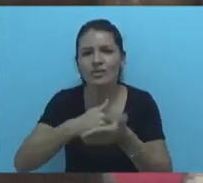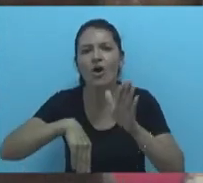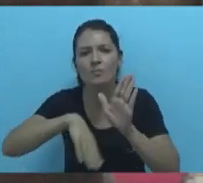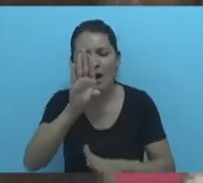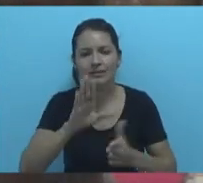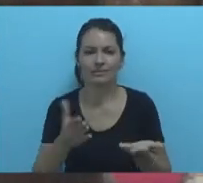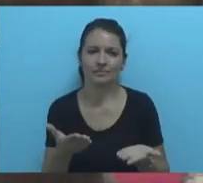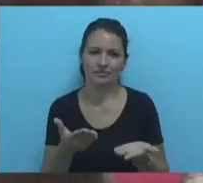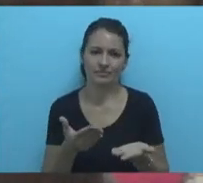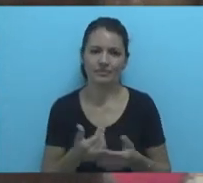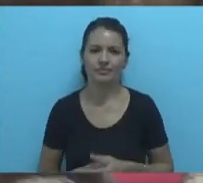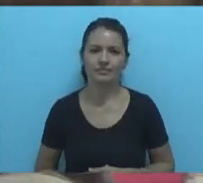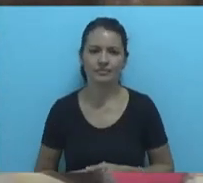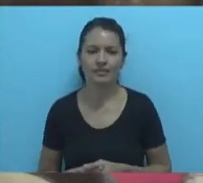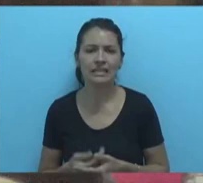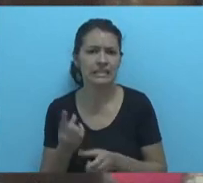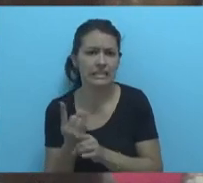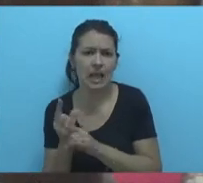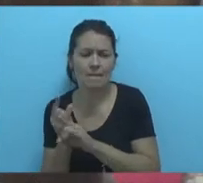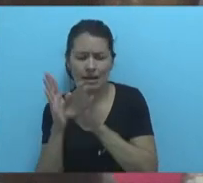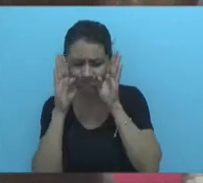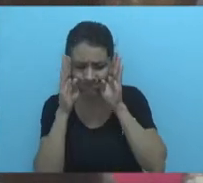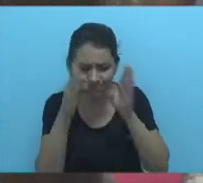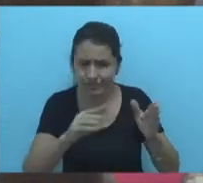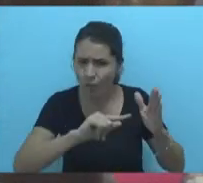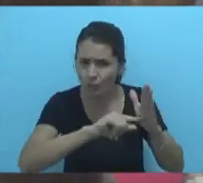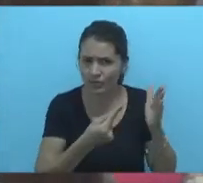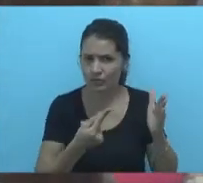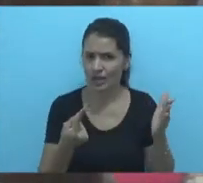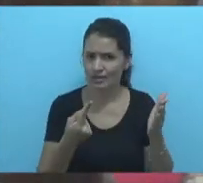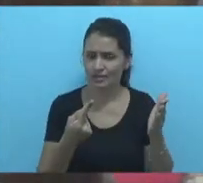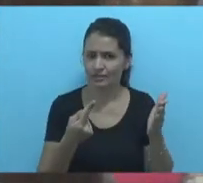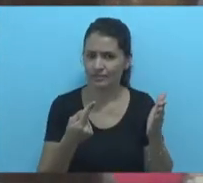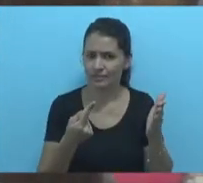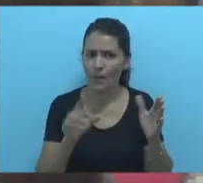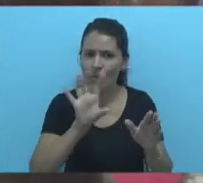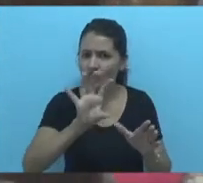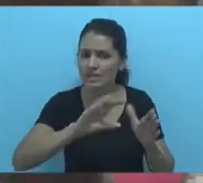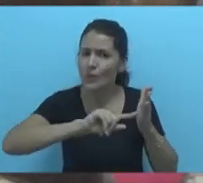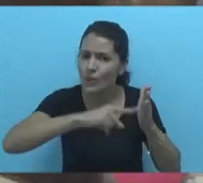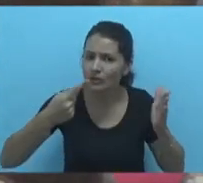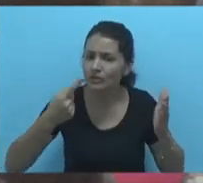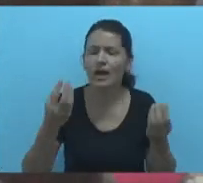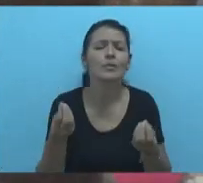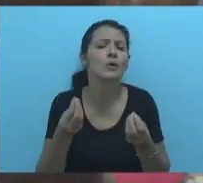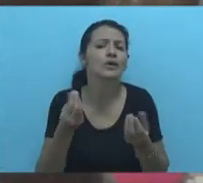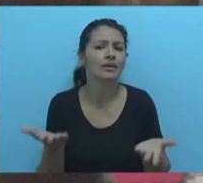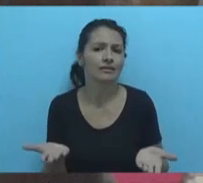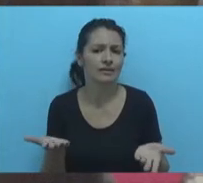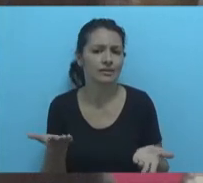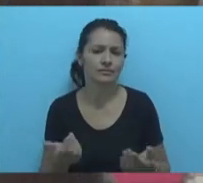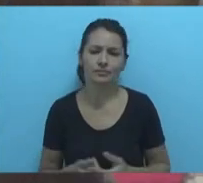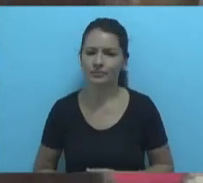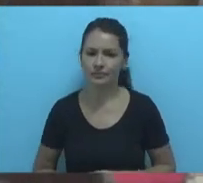que terminan siendo destinados al conurbano bonaerense, y que también se cambie la matriz de acumulación política que